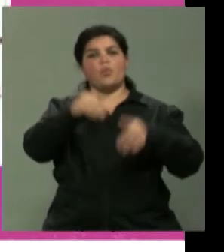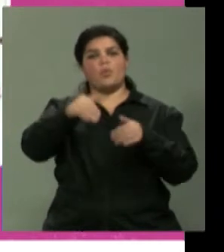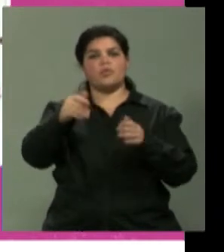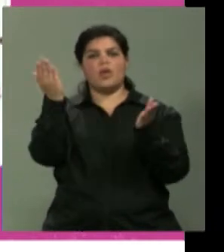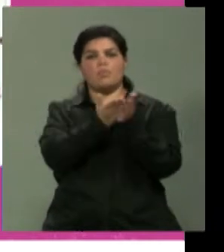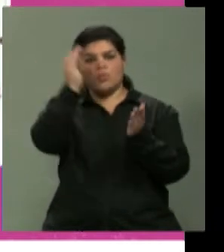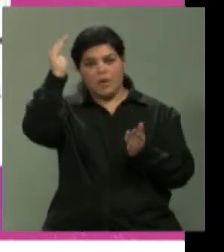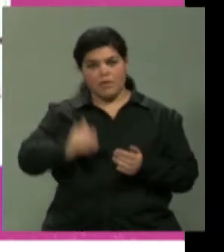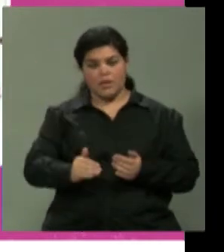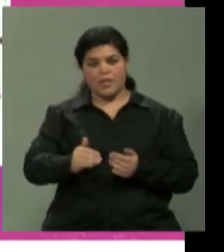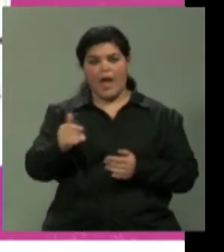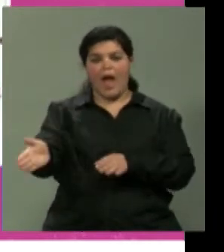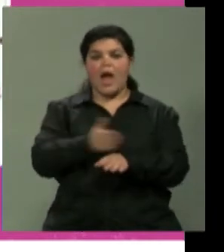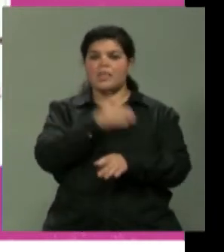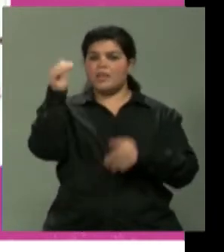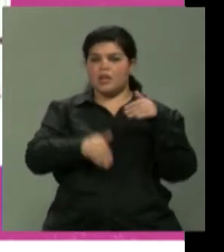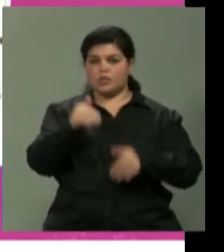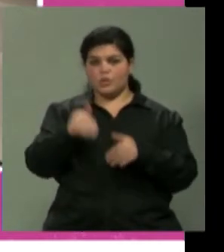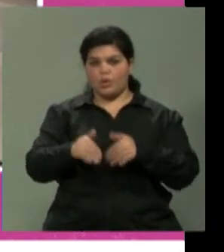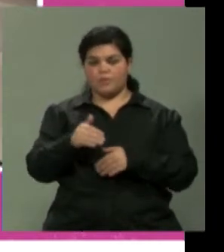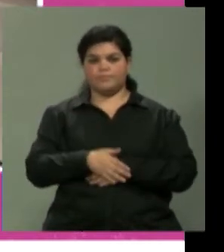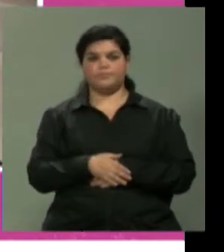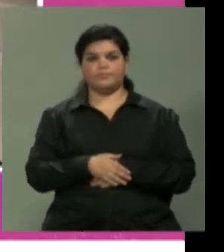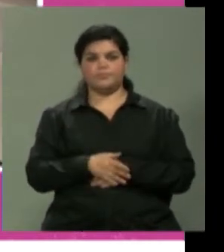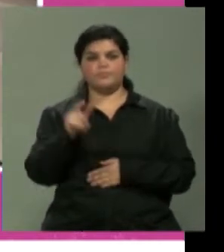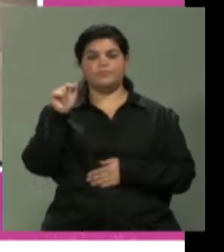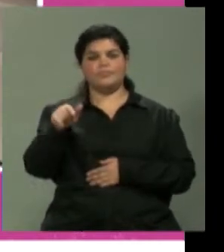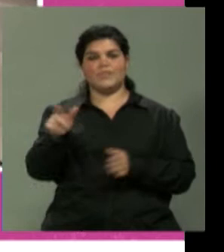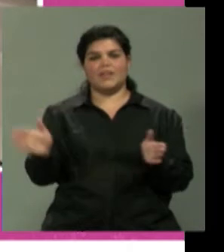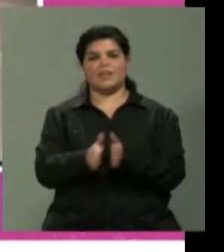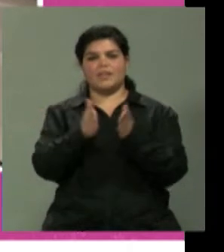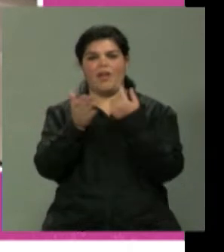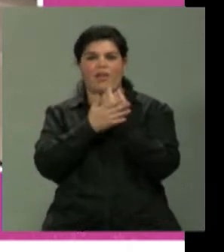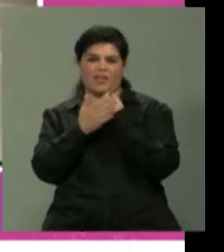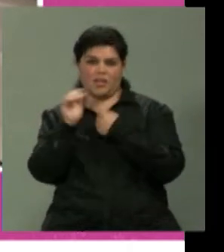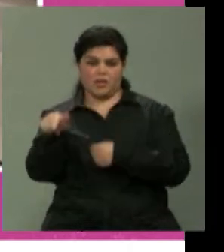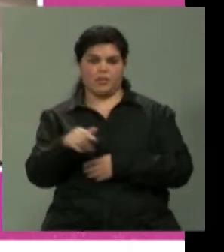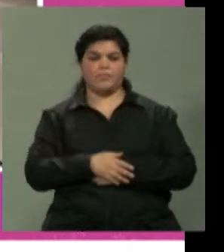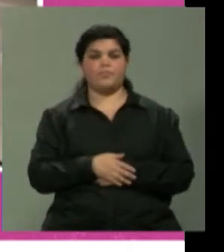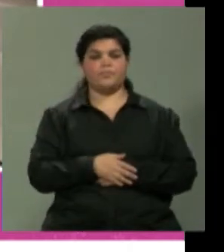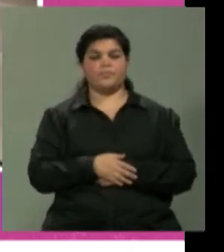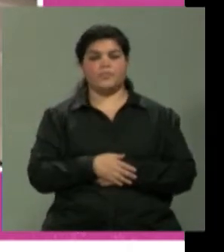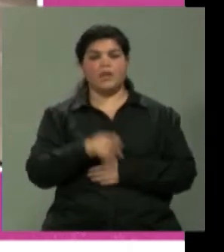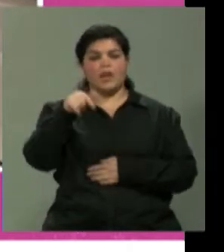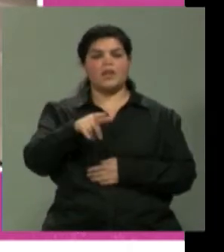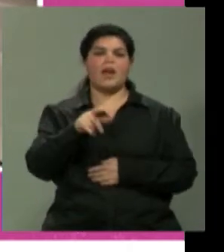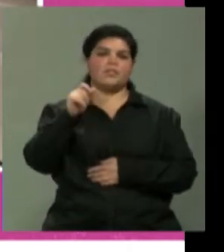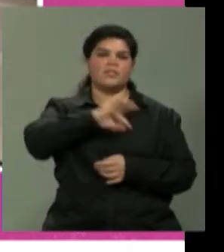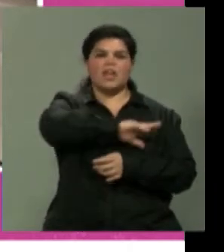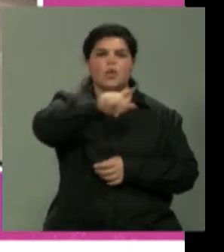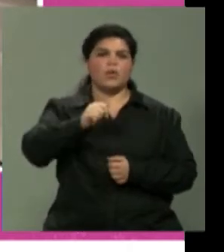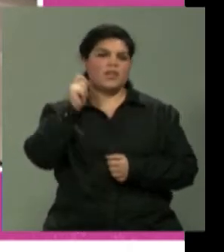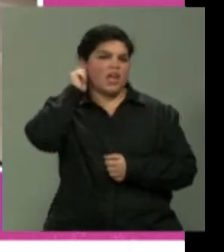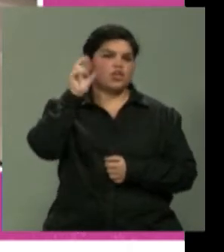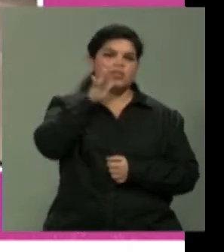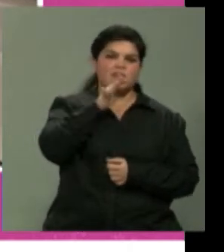imputabilidad antes de las elecciones. Bueno, eso lo decía el diario de Izquierda. Después dice, los delincuentes tienen 13 y 14 años de edad,